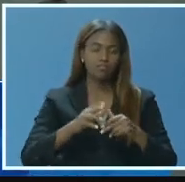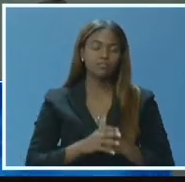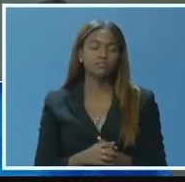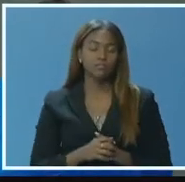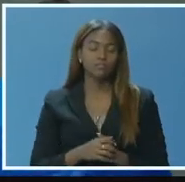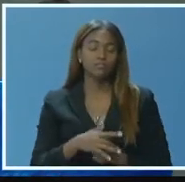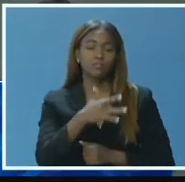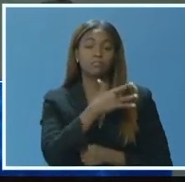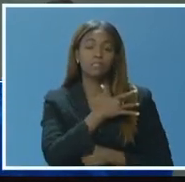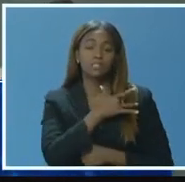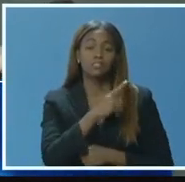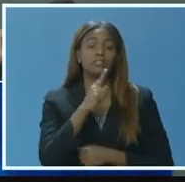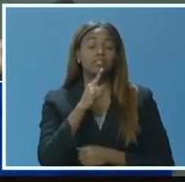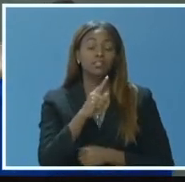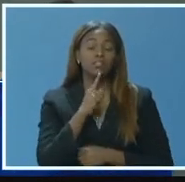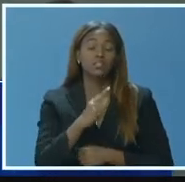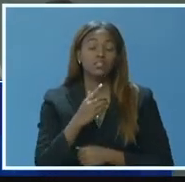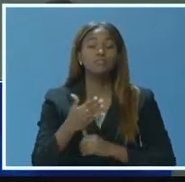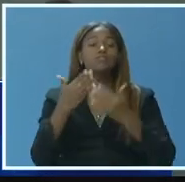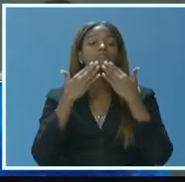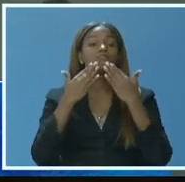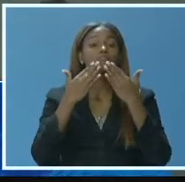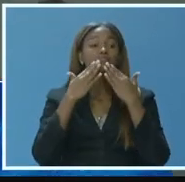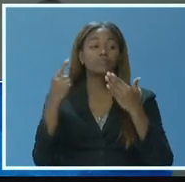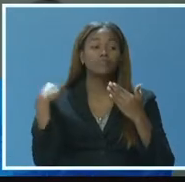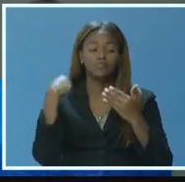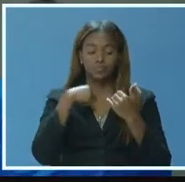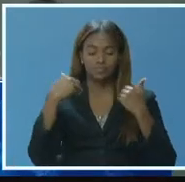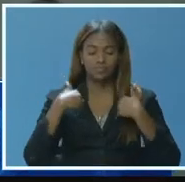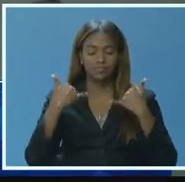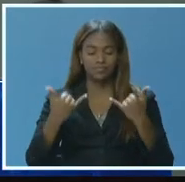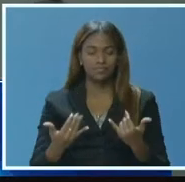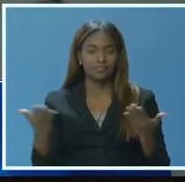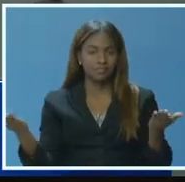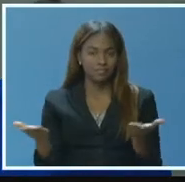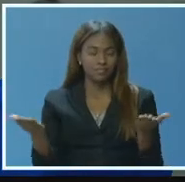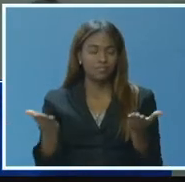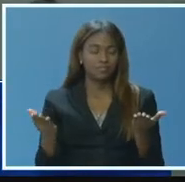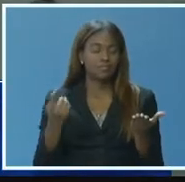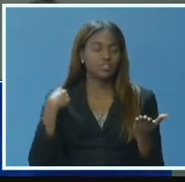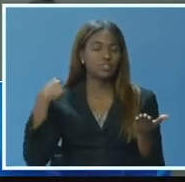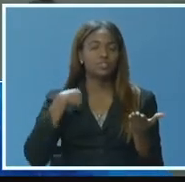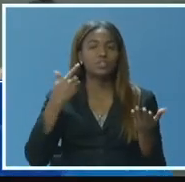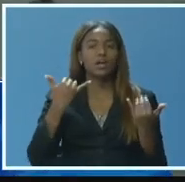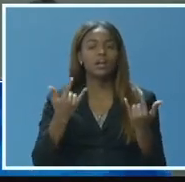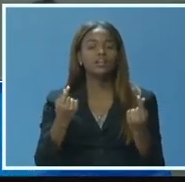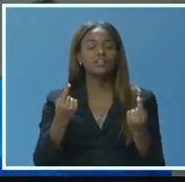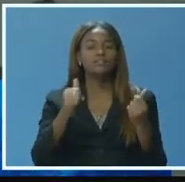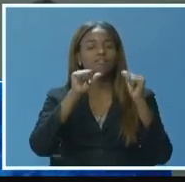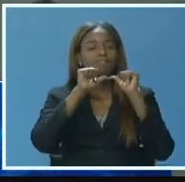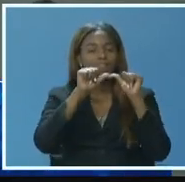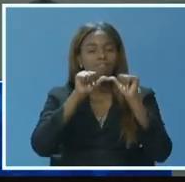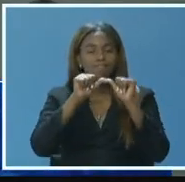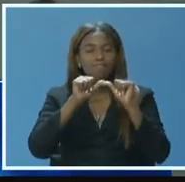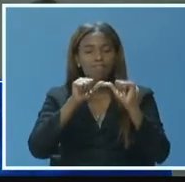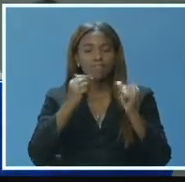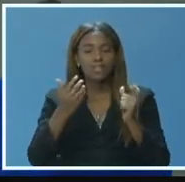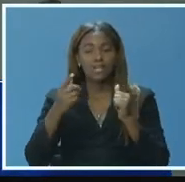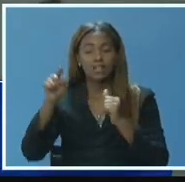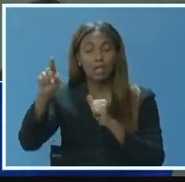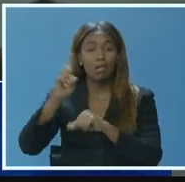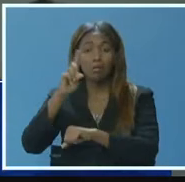complacido de que llegáramos aquí, este día, en el que damos continuidad fuera del Distrito